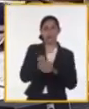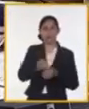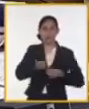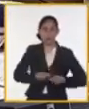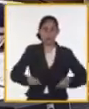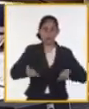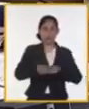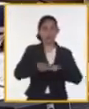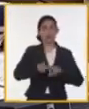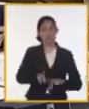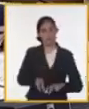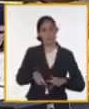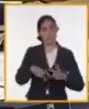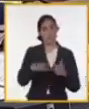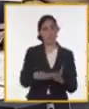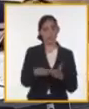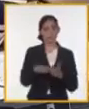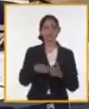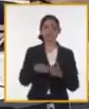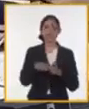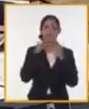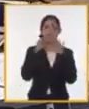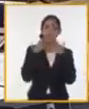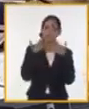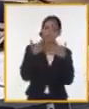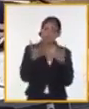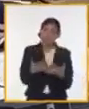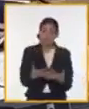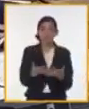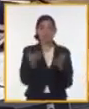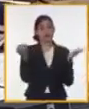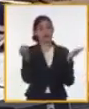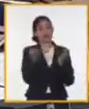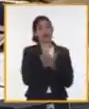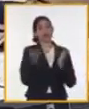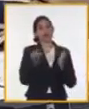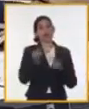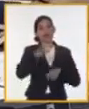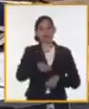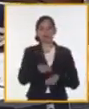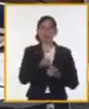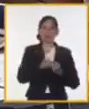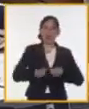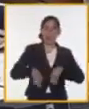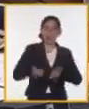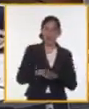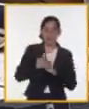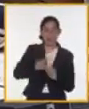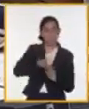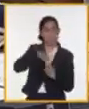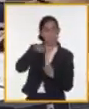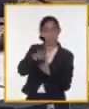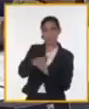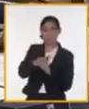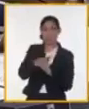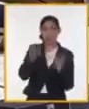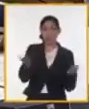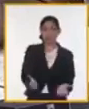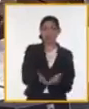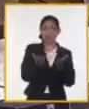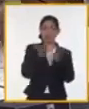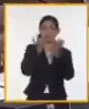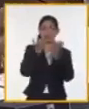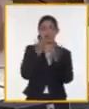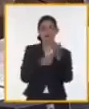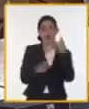a nuestras bases. Eso, por supuesto, nos está ayudando a generar un ambiente positivo en cada una de las comunidades. Sin